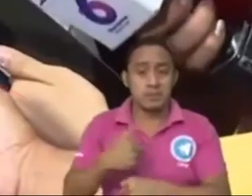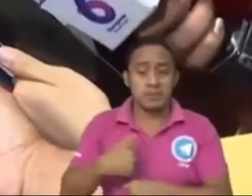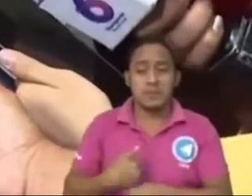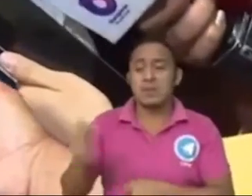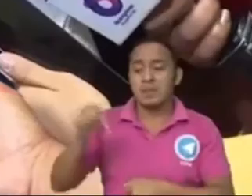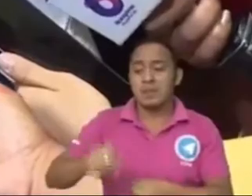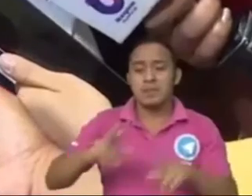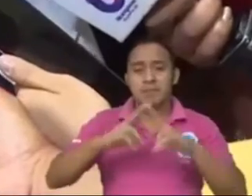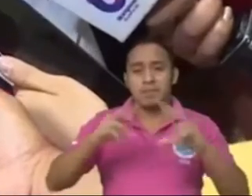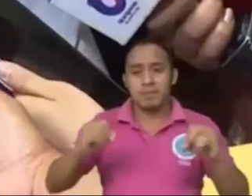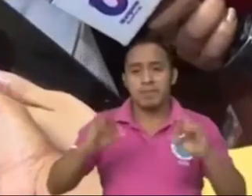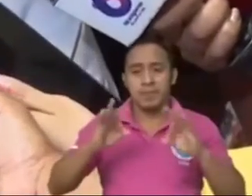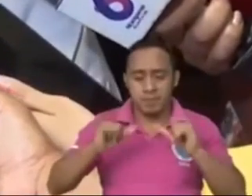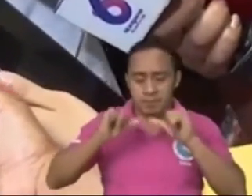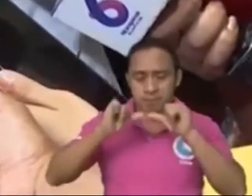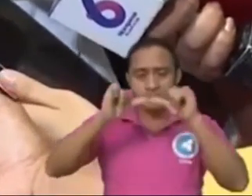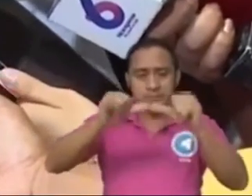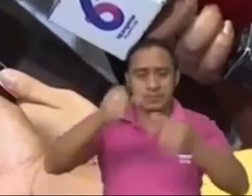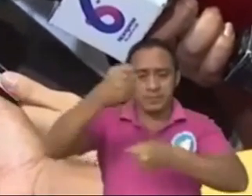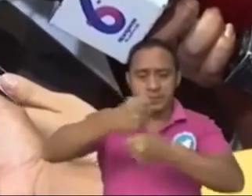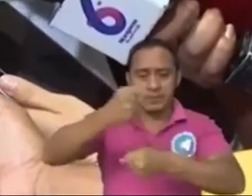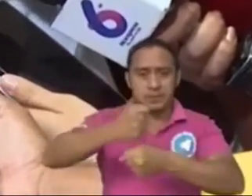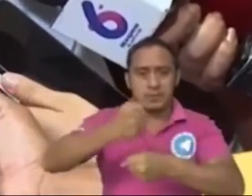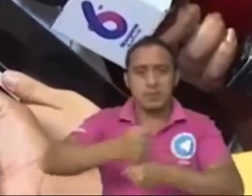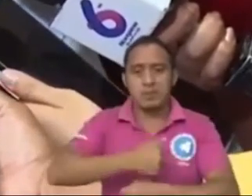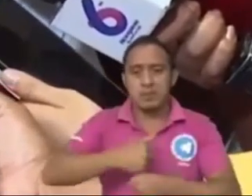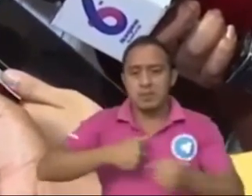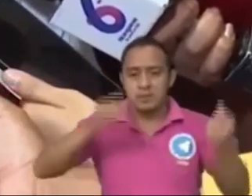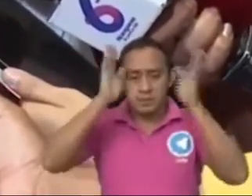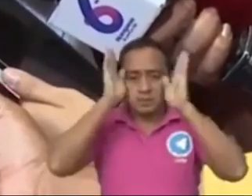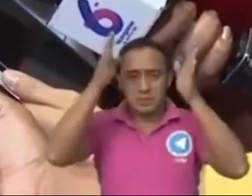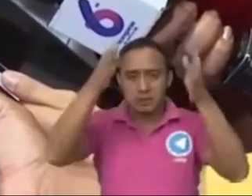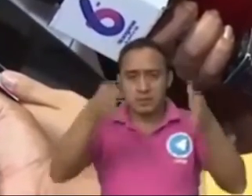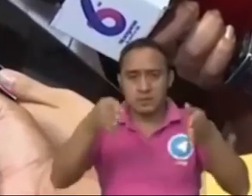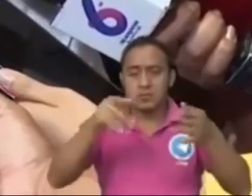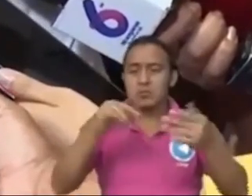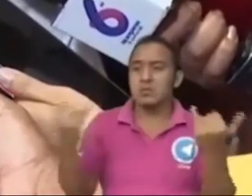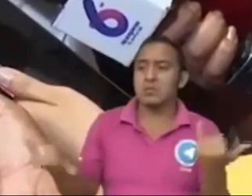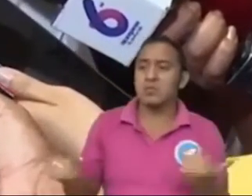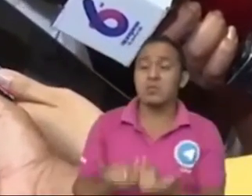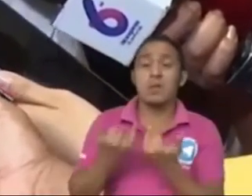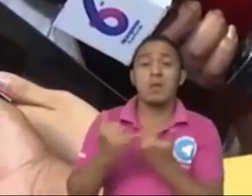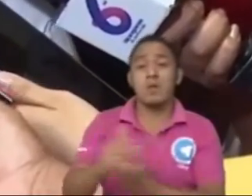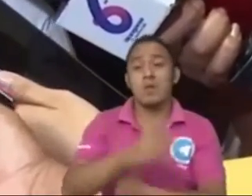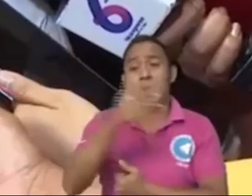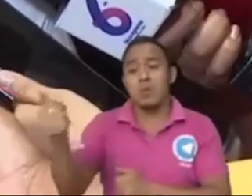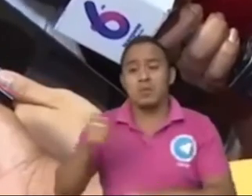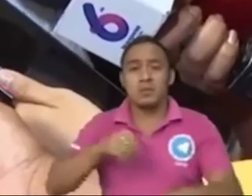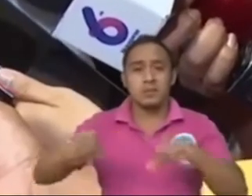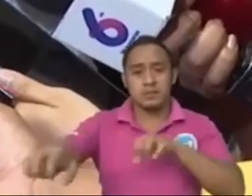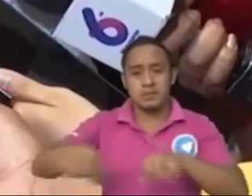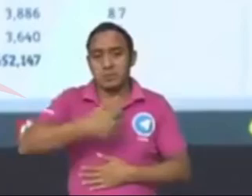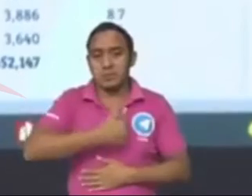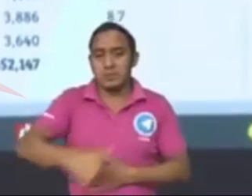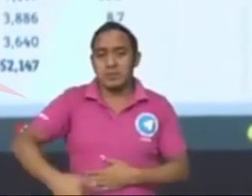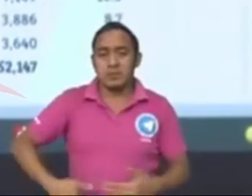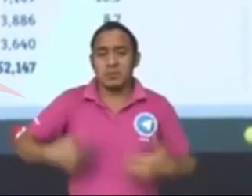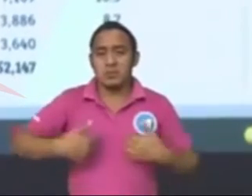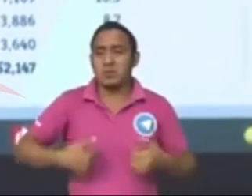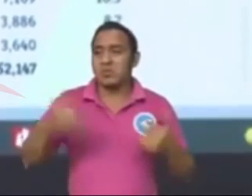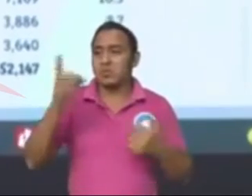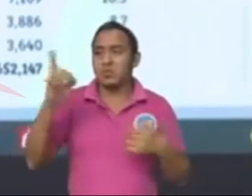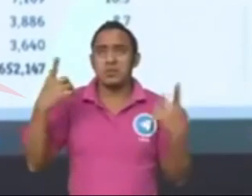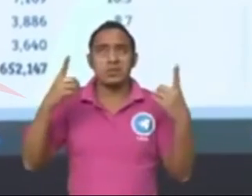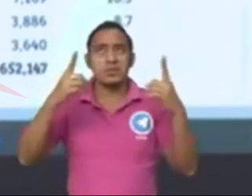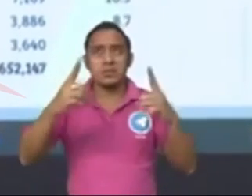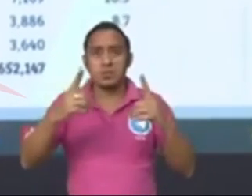desarrollan, en nuestro país se logró mantener el trabajo desarrollado a la atención y prevención de la pandemia, al igual que las otras acciones en salud. El mapa